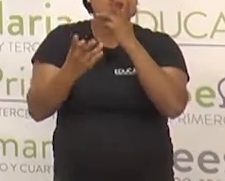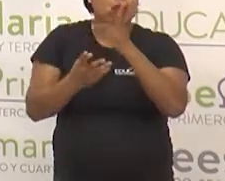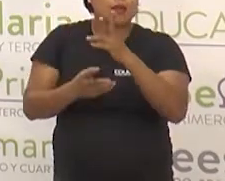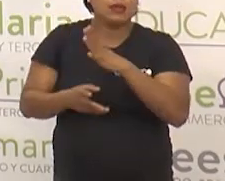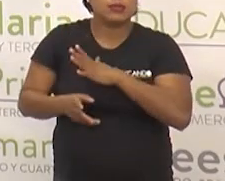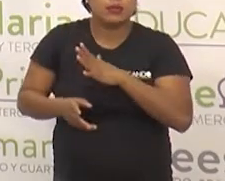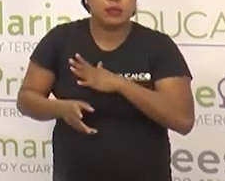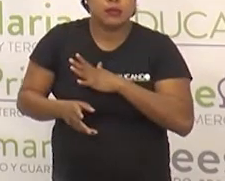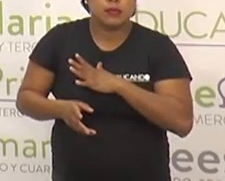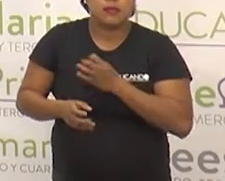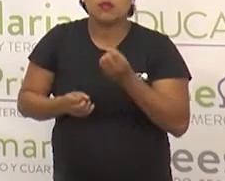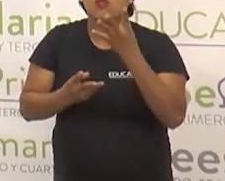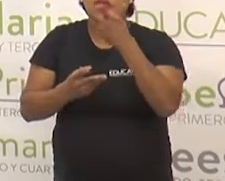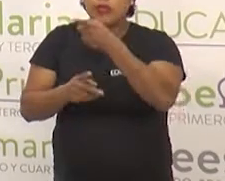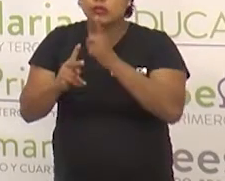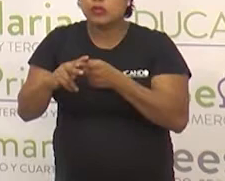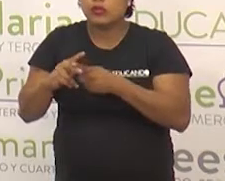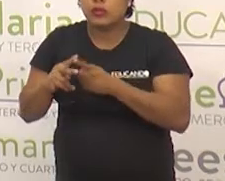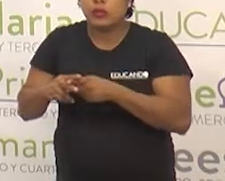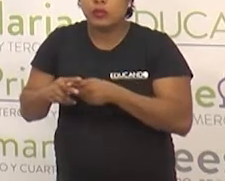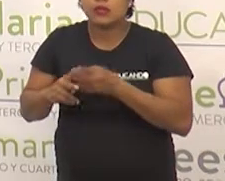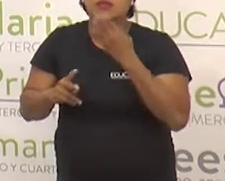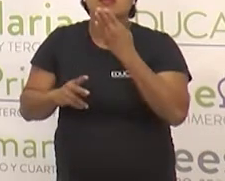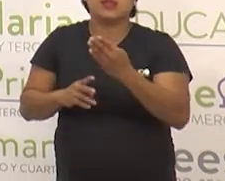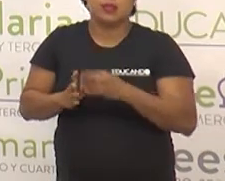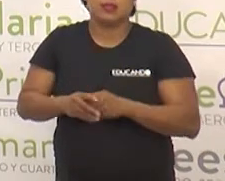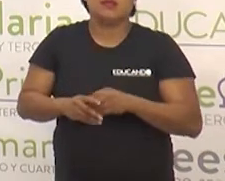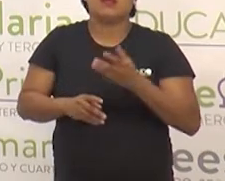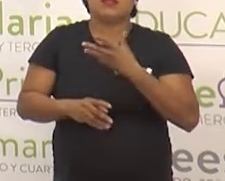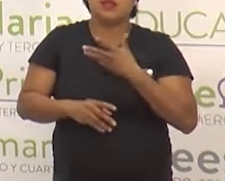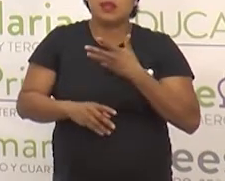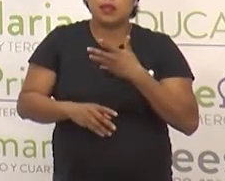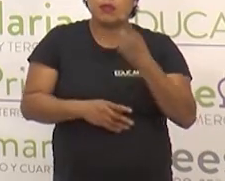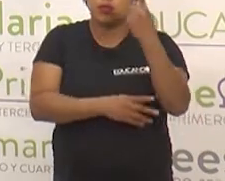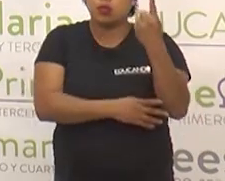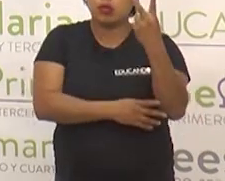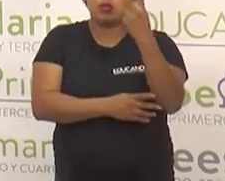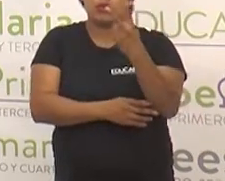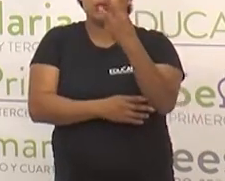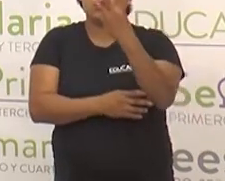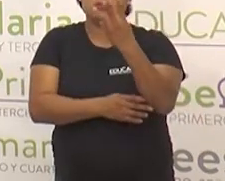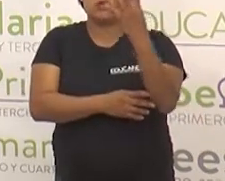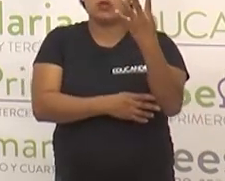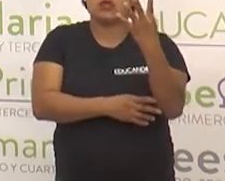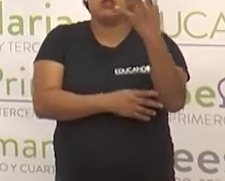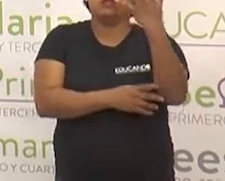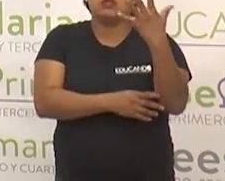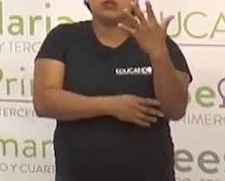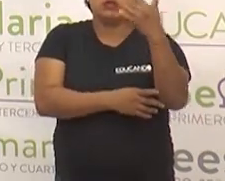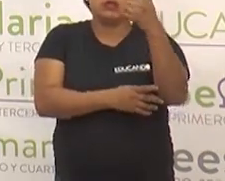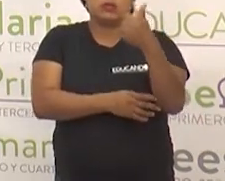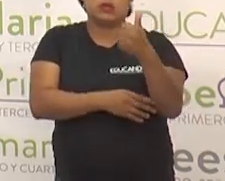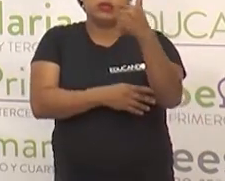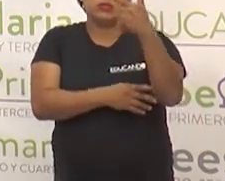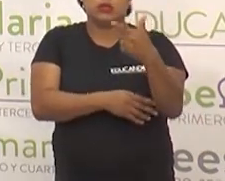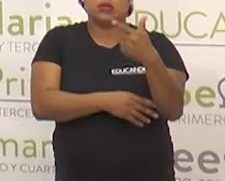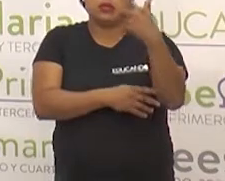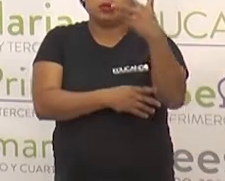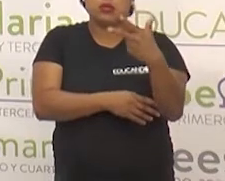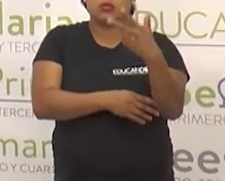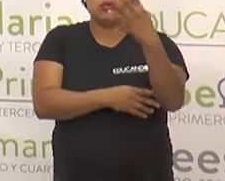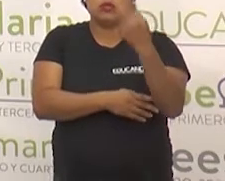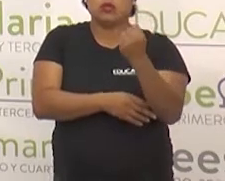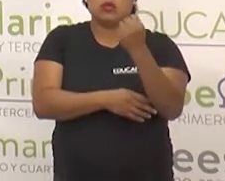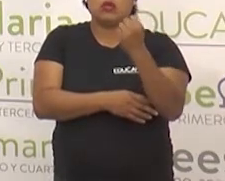¿cuántas palabras tenemos? ¿Cuántas contaste? Muy bien. Tenemos 1, 2, 3, 4, 5,